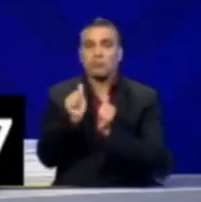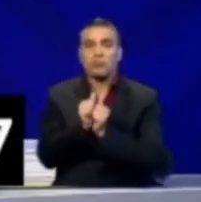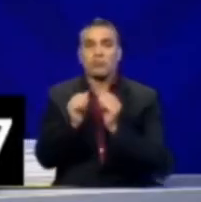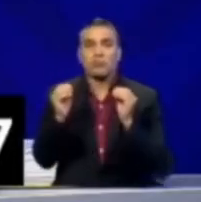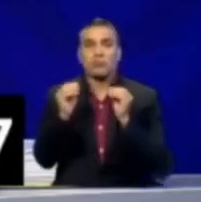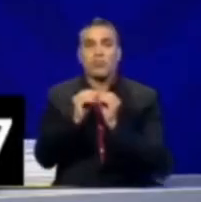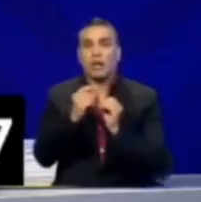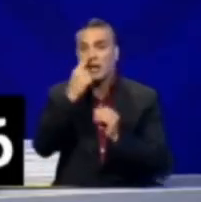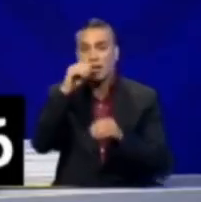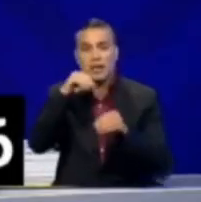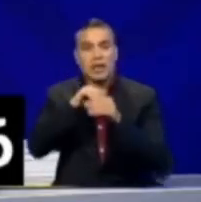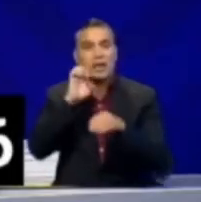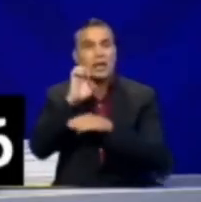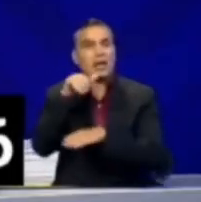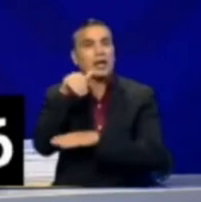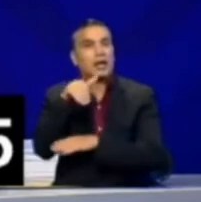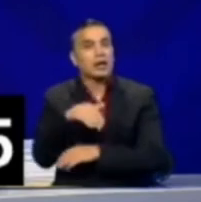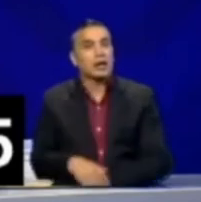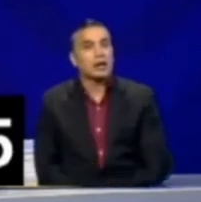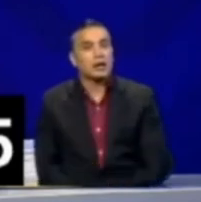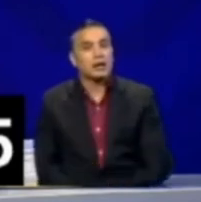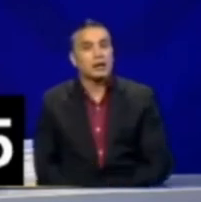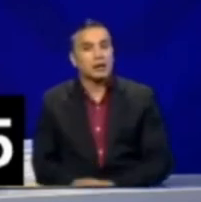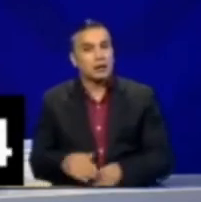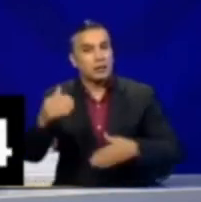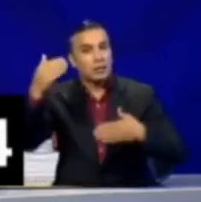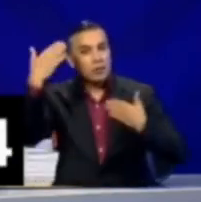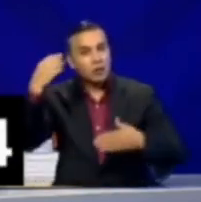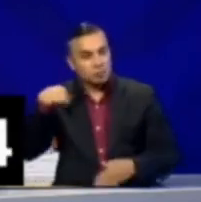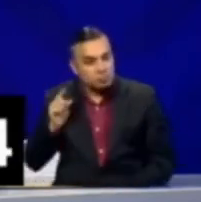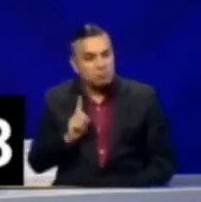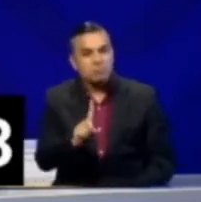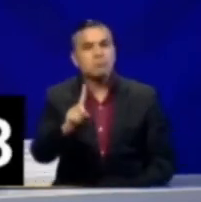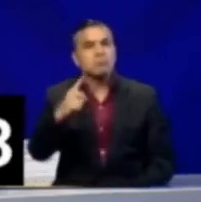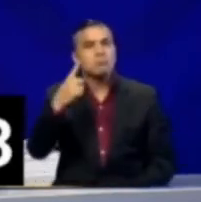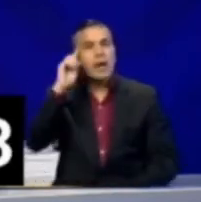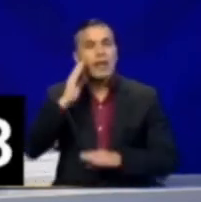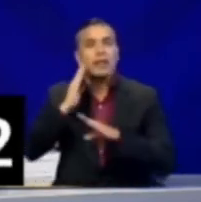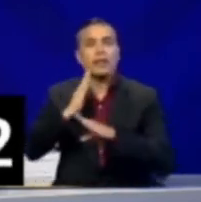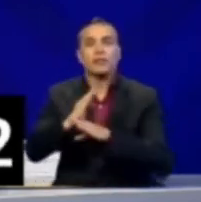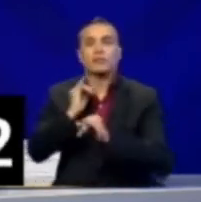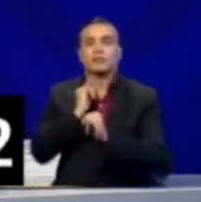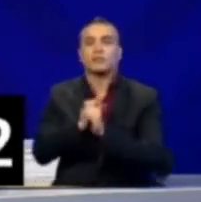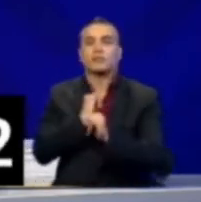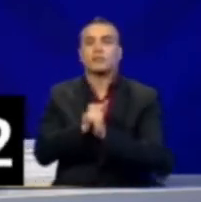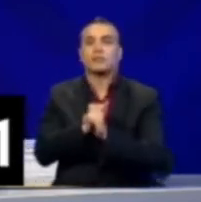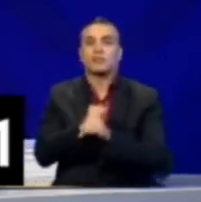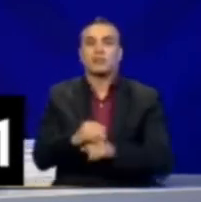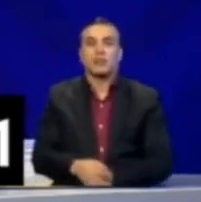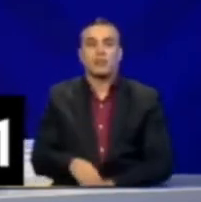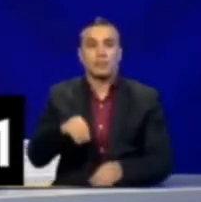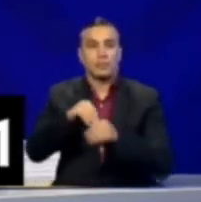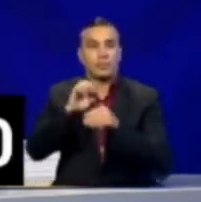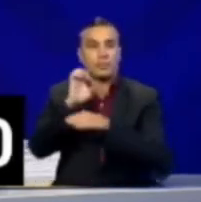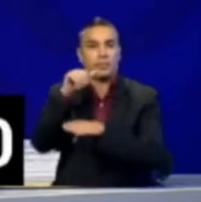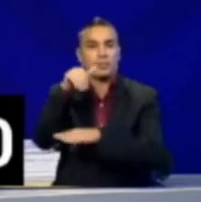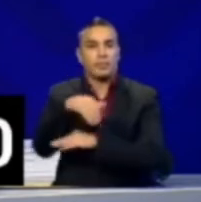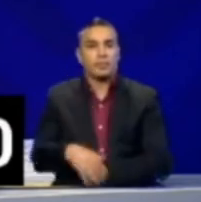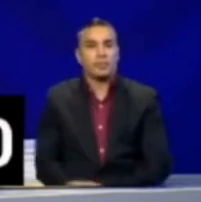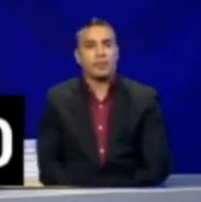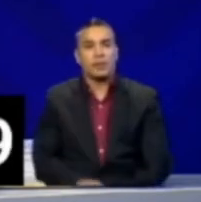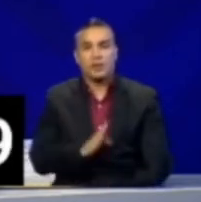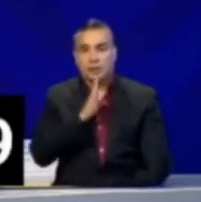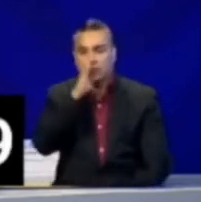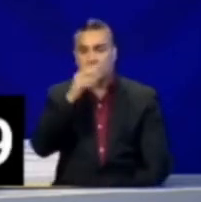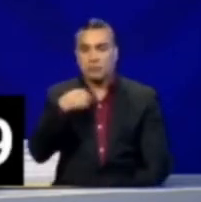caros intereses del Ecuador y entré en política para defender la institucionalidad del Ecuador. Y